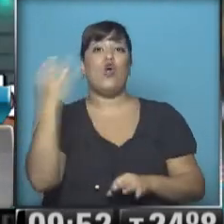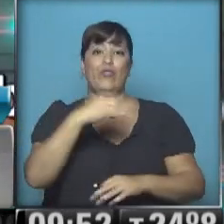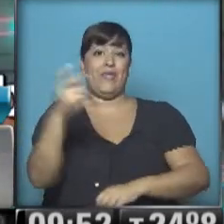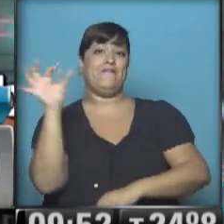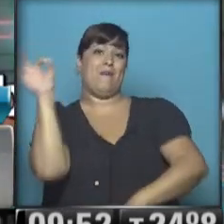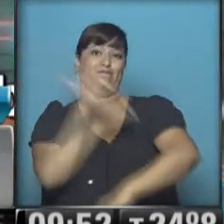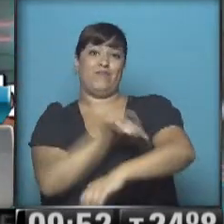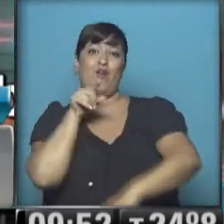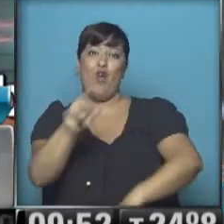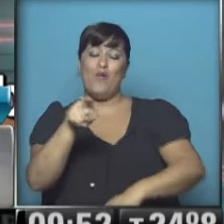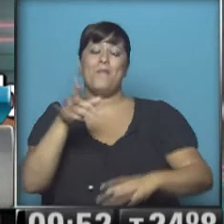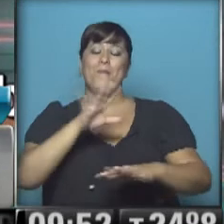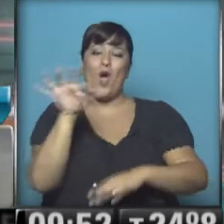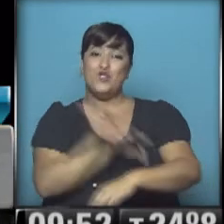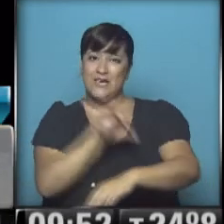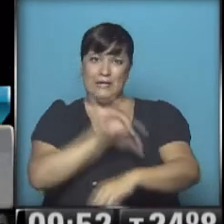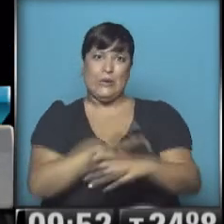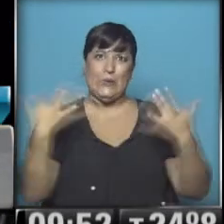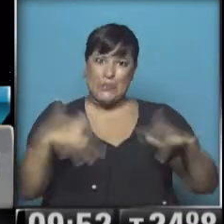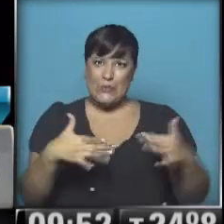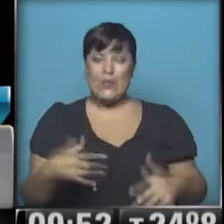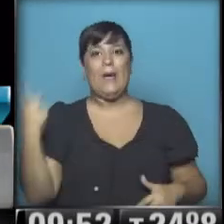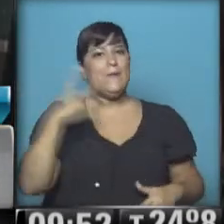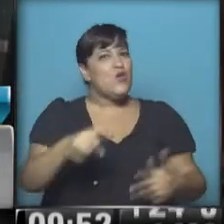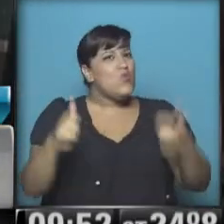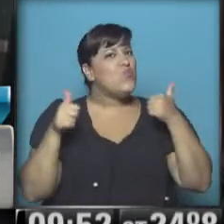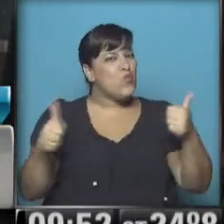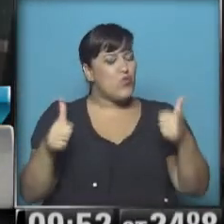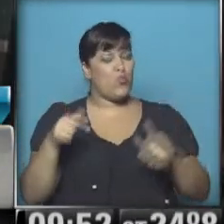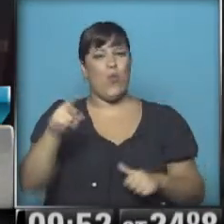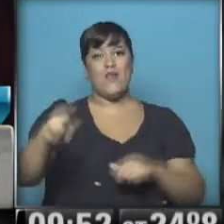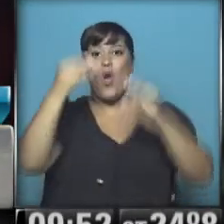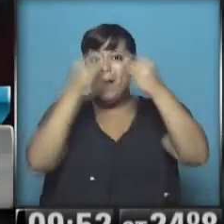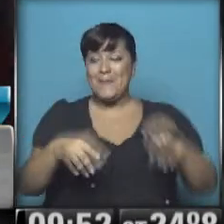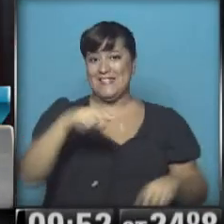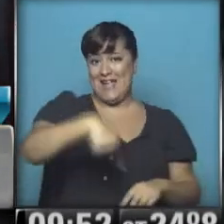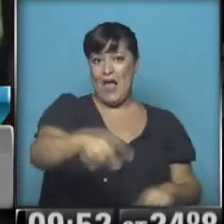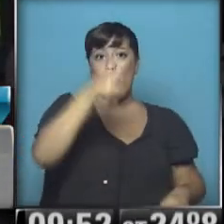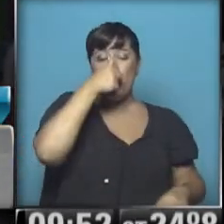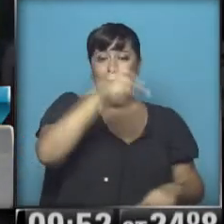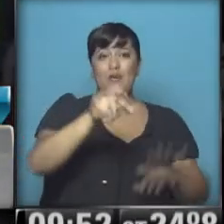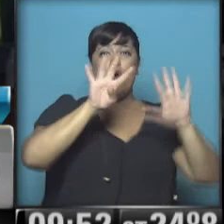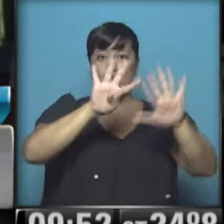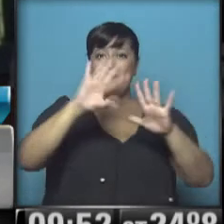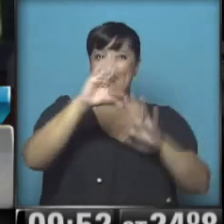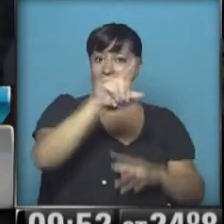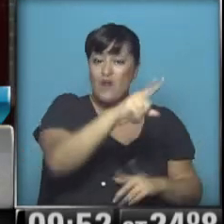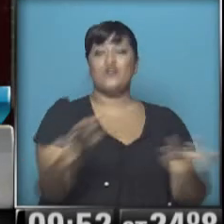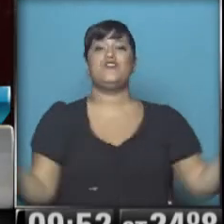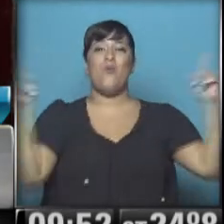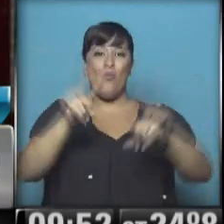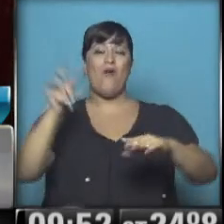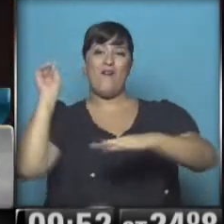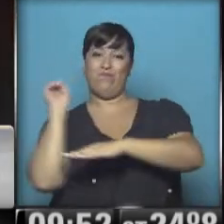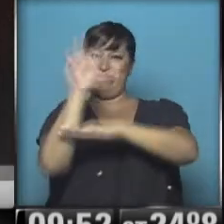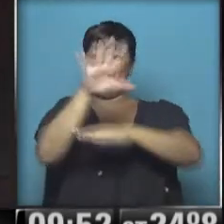porque puede estar bravo el tema de los mosquitos. Pero es una muy buena propuesta, entonces comienza este domingo a partir de las 21, vuelve el autocine al